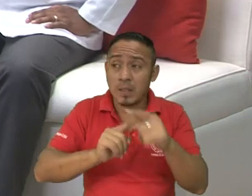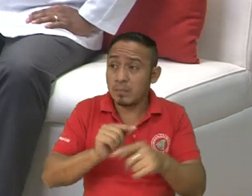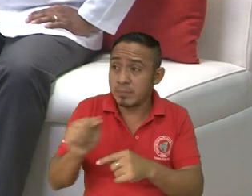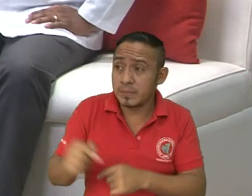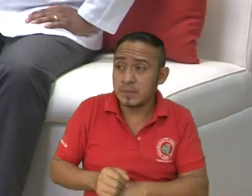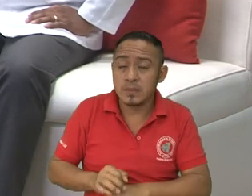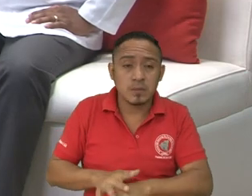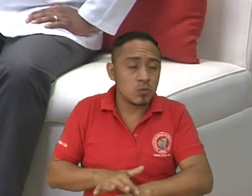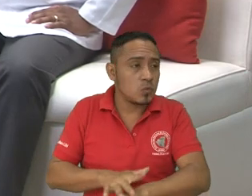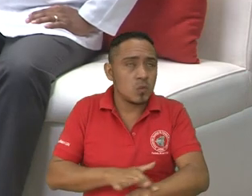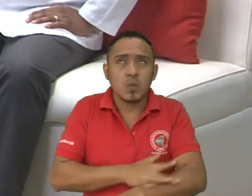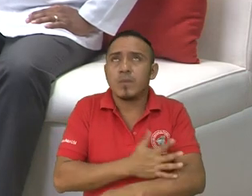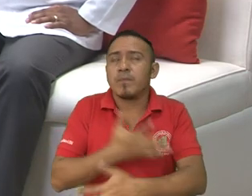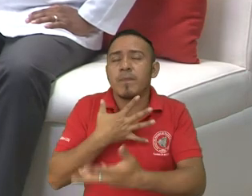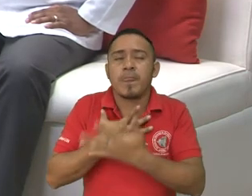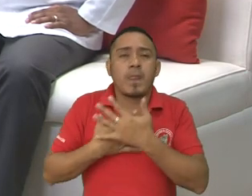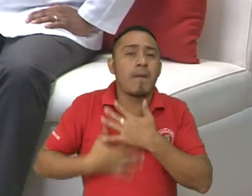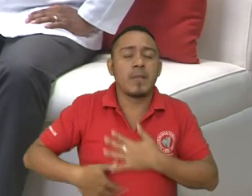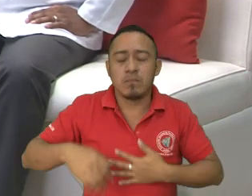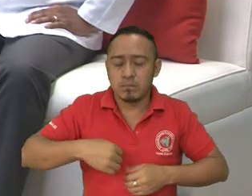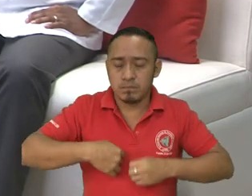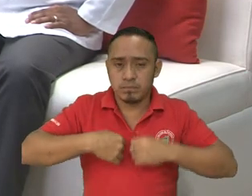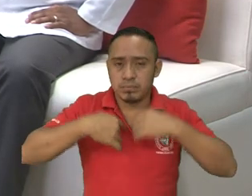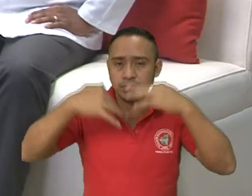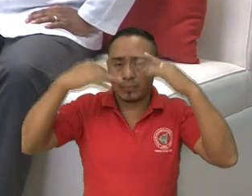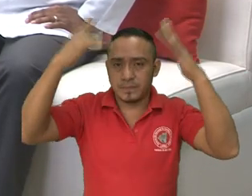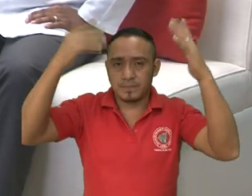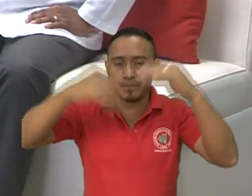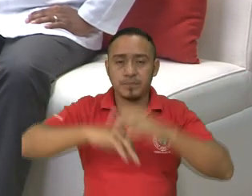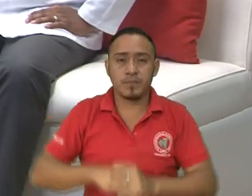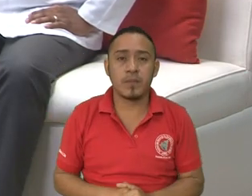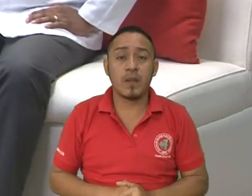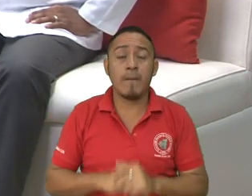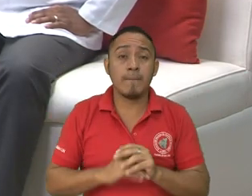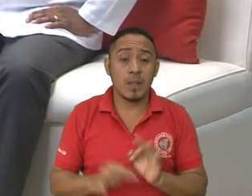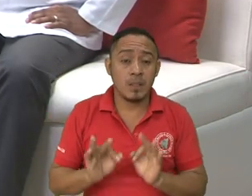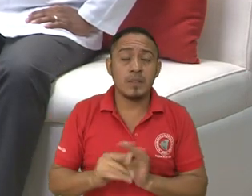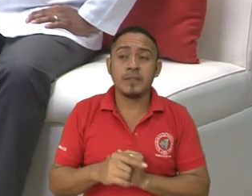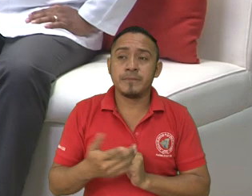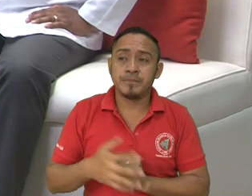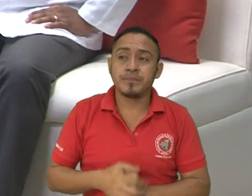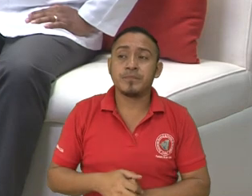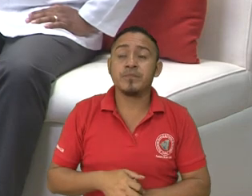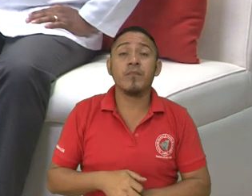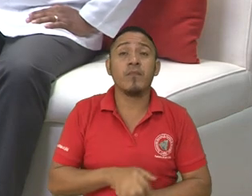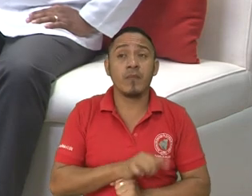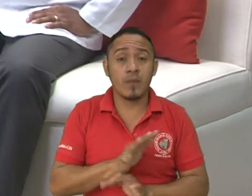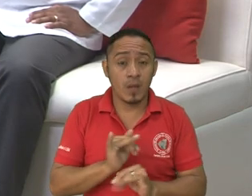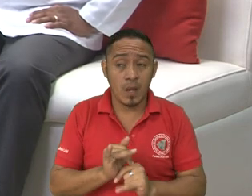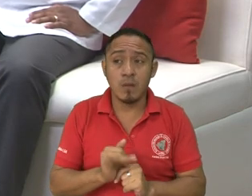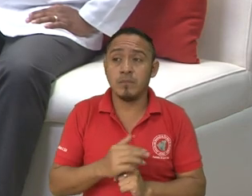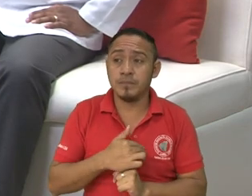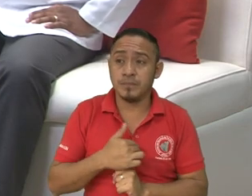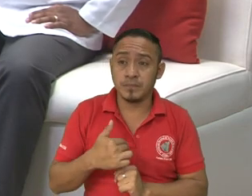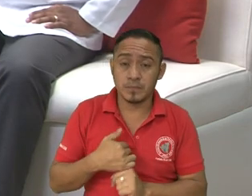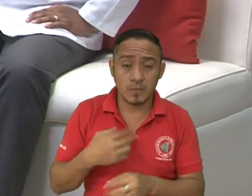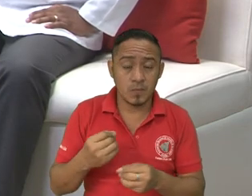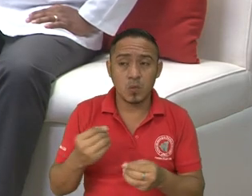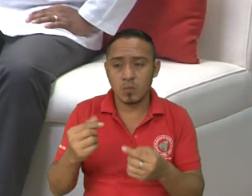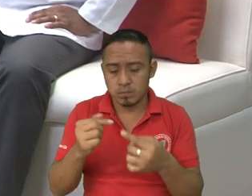para sentir ese deseo y ese efecto que causa la sustancia ilícita. Entonces, al ser combinaciones de muchas